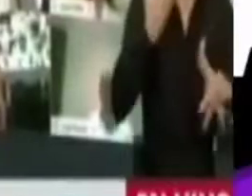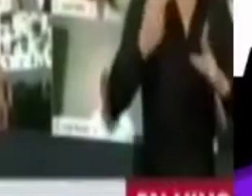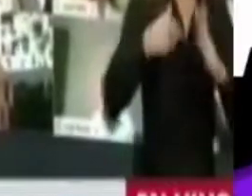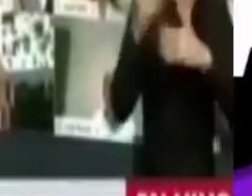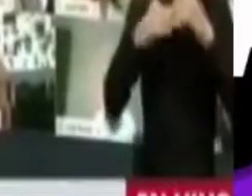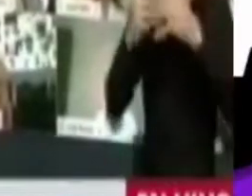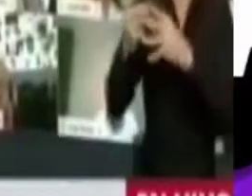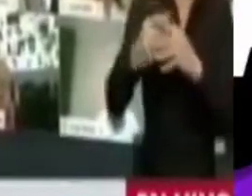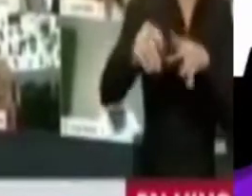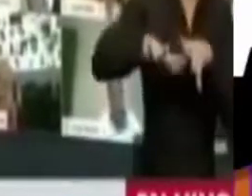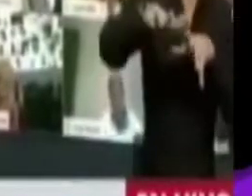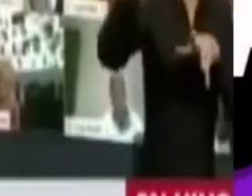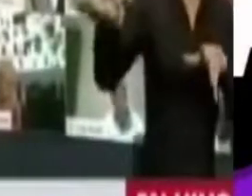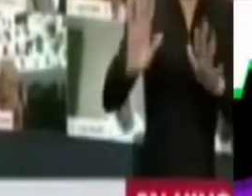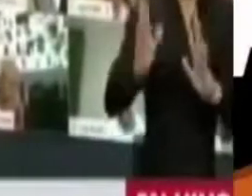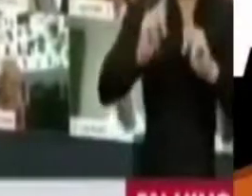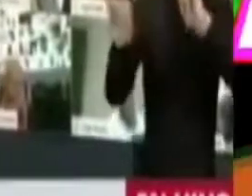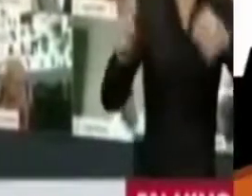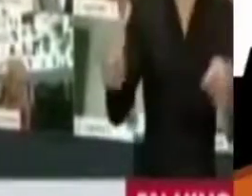El artículo 11, ahí está,